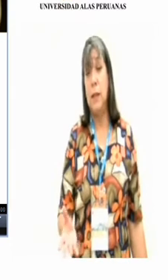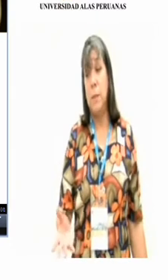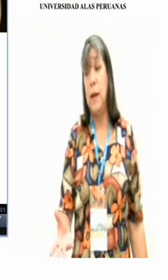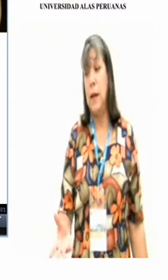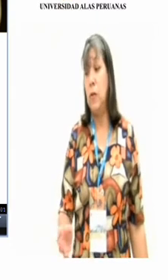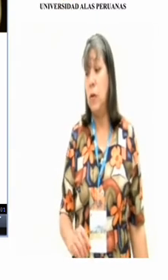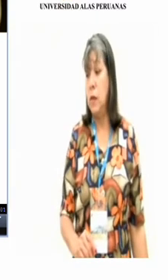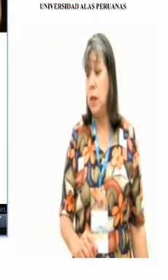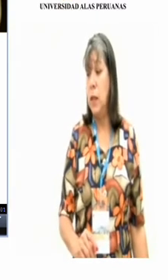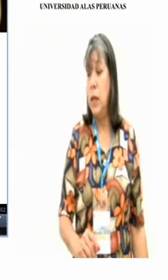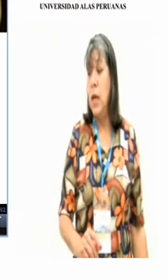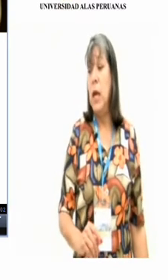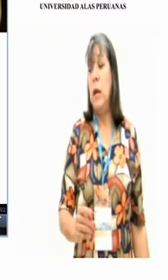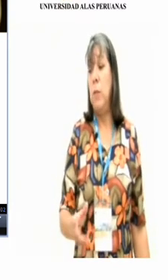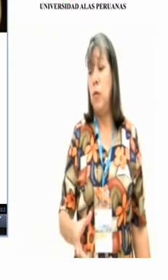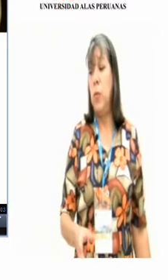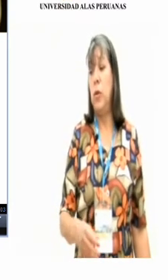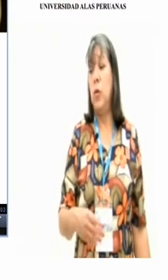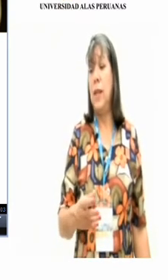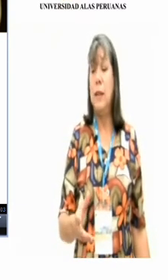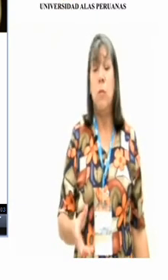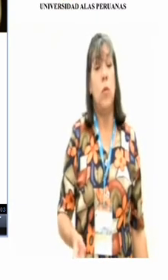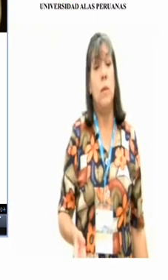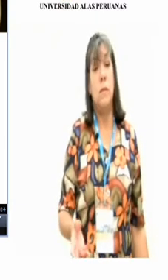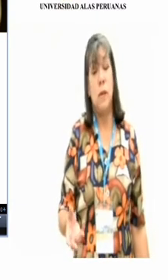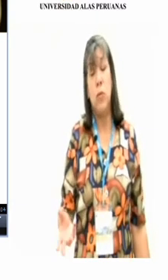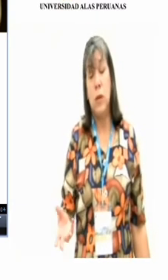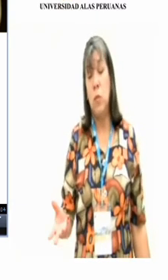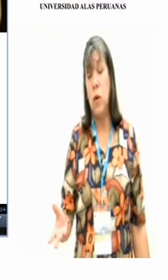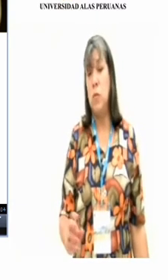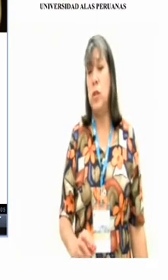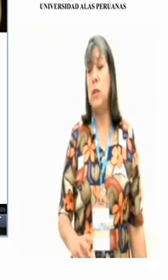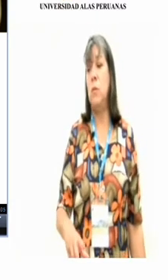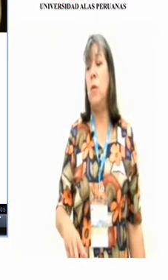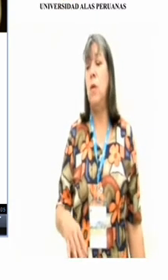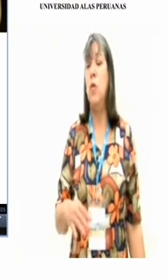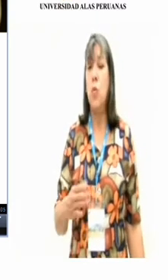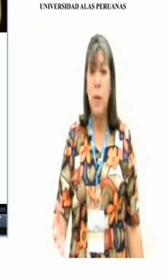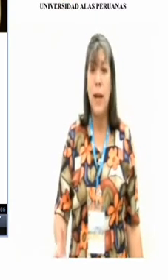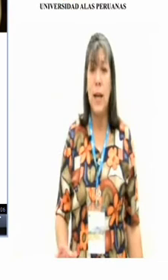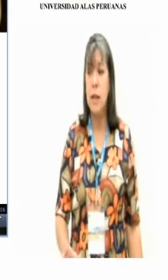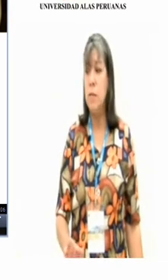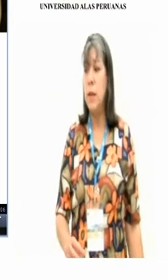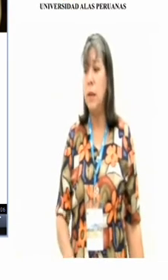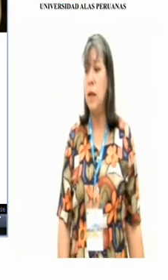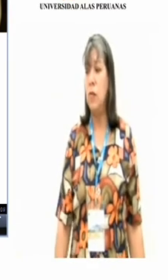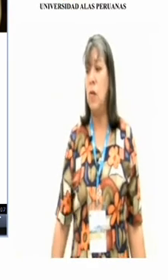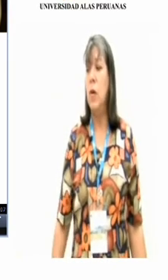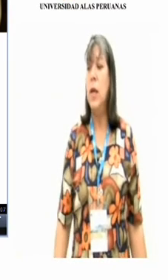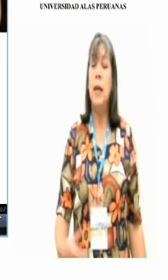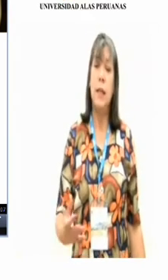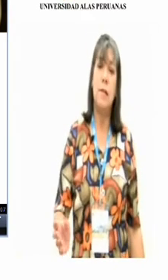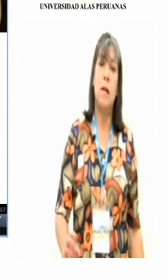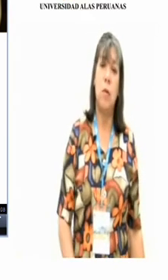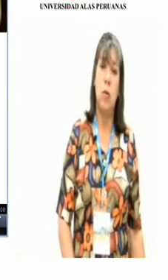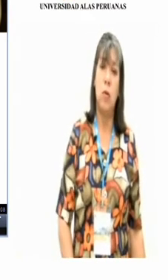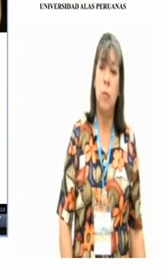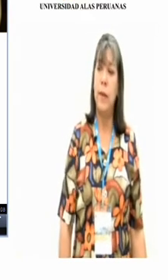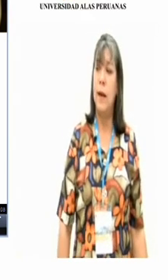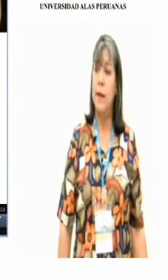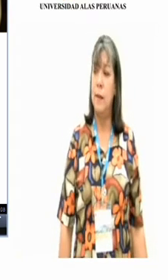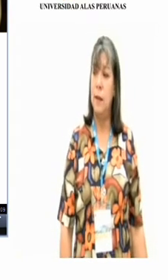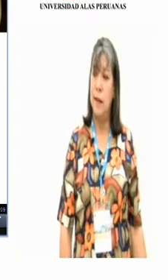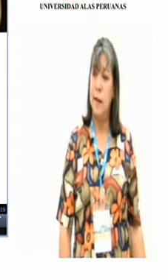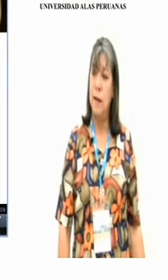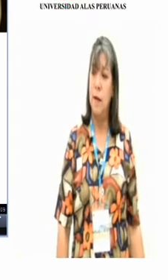muy importante para estos docentes y por supuesto que se estimula muchísimo nuevas líneas de investigación y